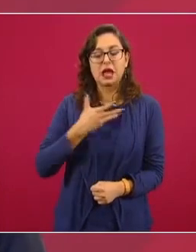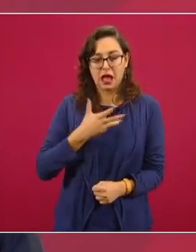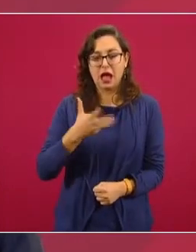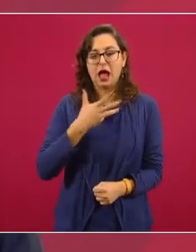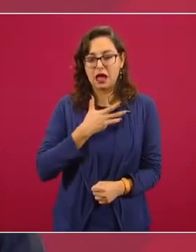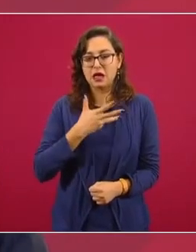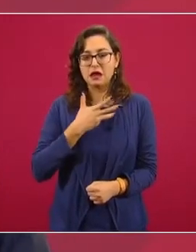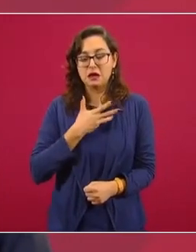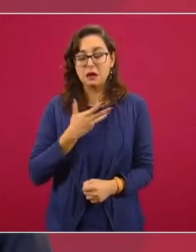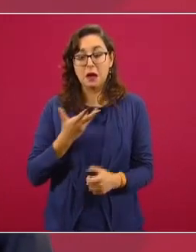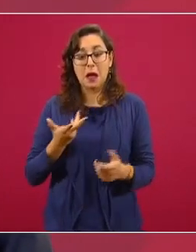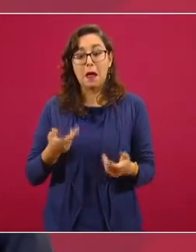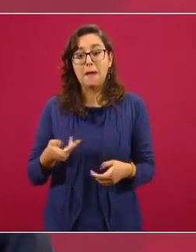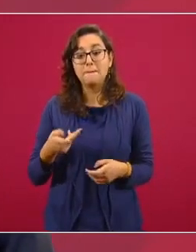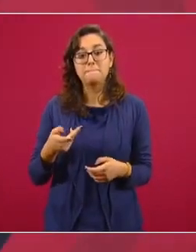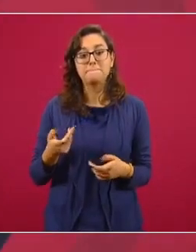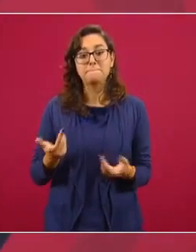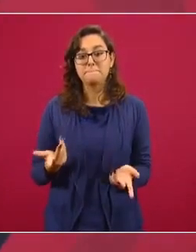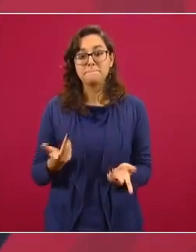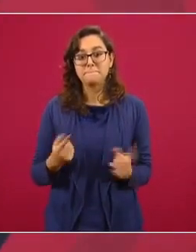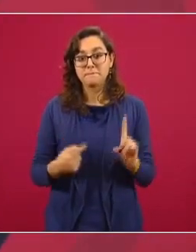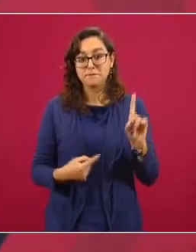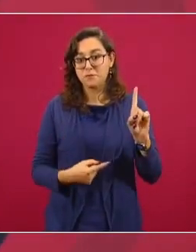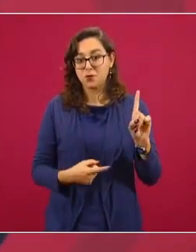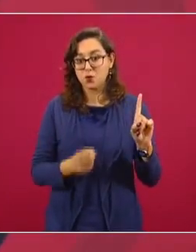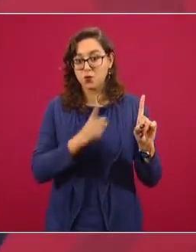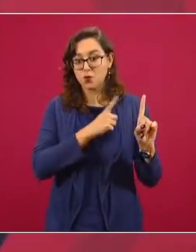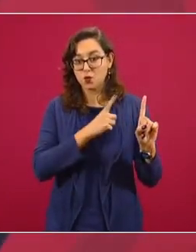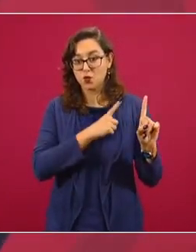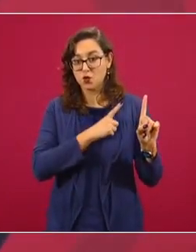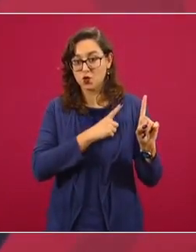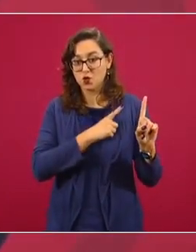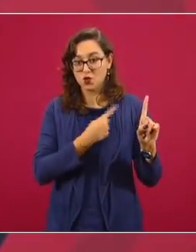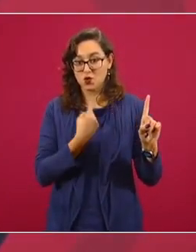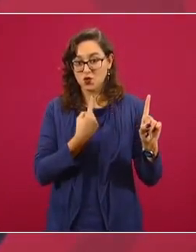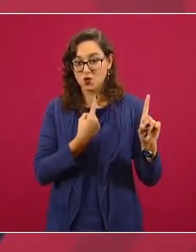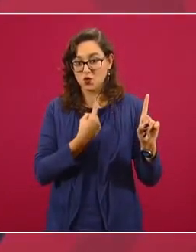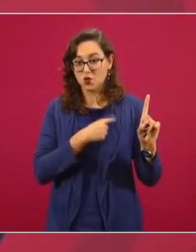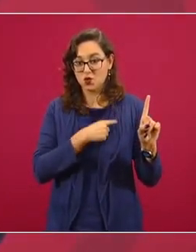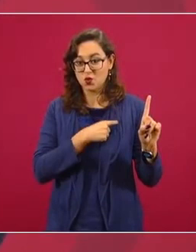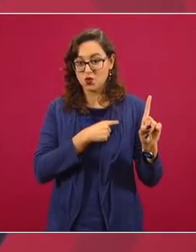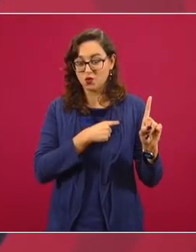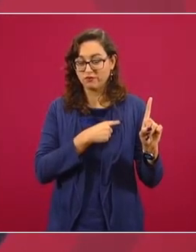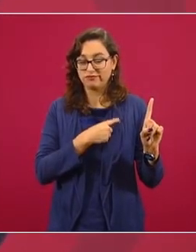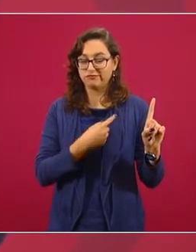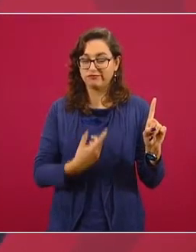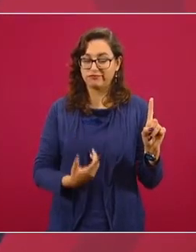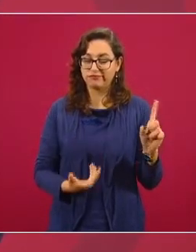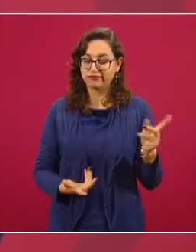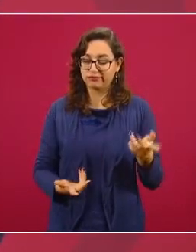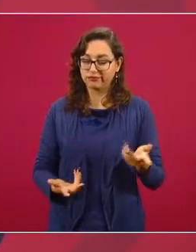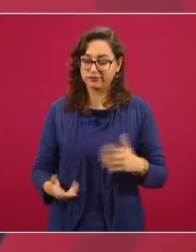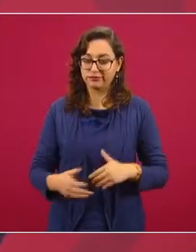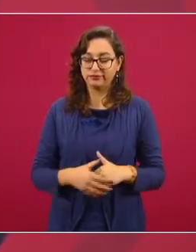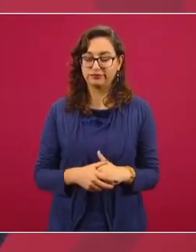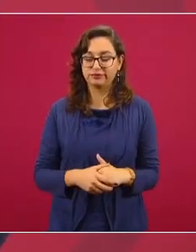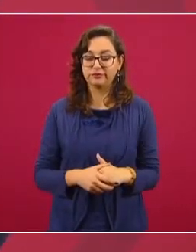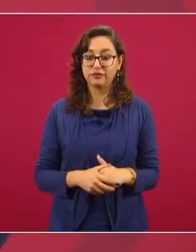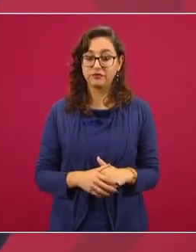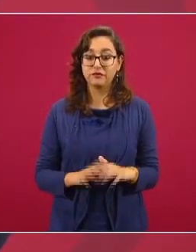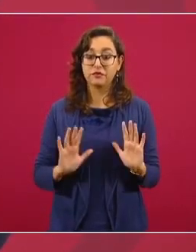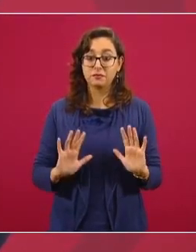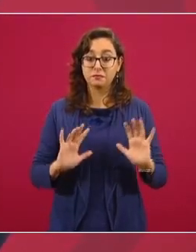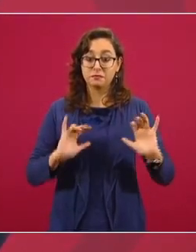No es solo la llamada, ¿no? Si es que se dieron